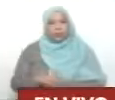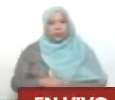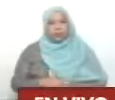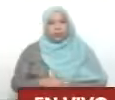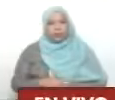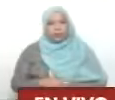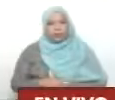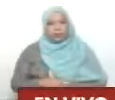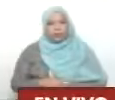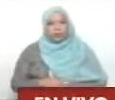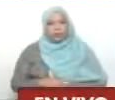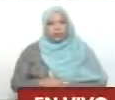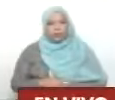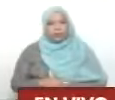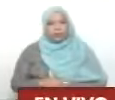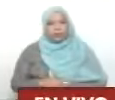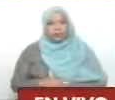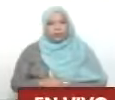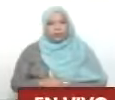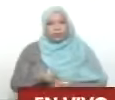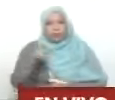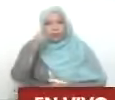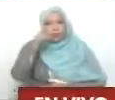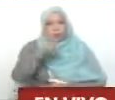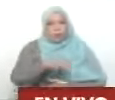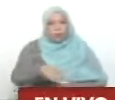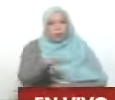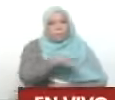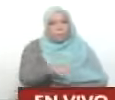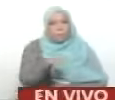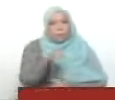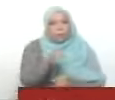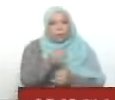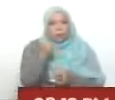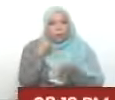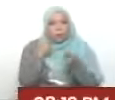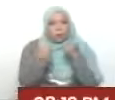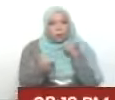Porque es la única forma de uno encontrárselo entre el pueblo a ellos.